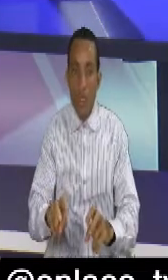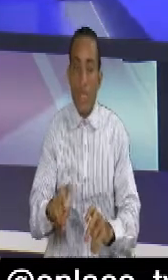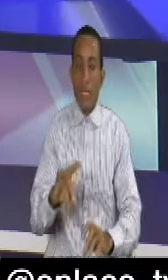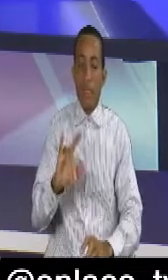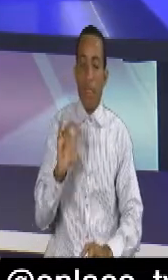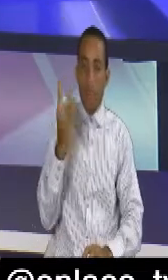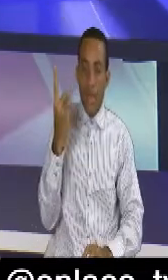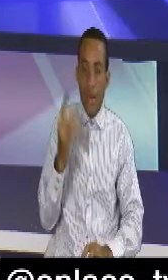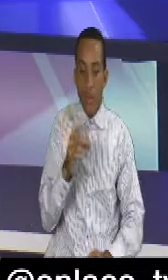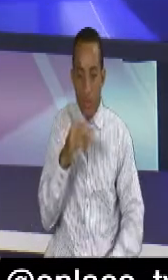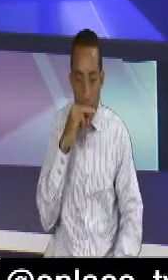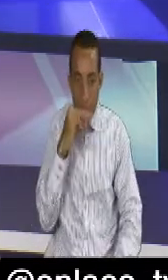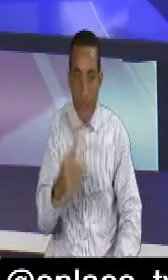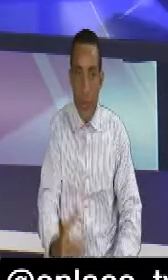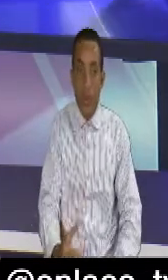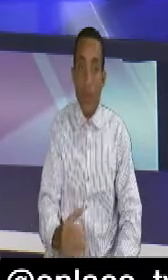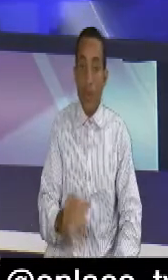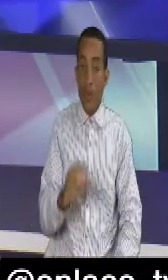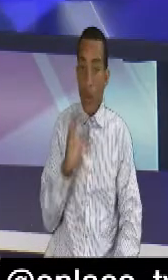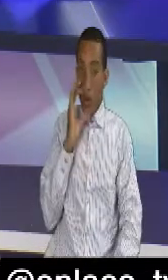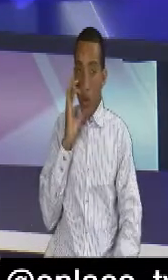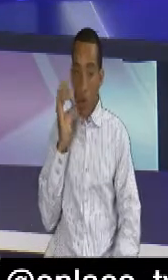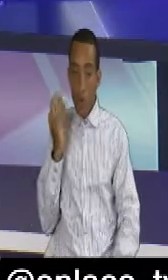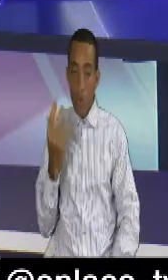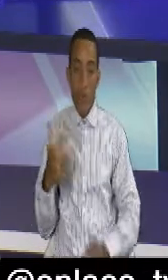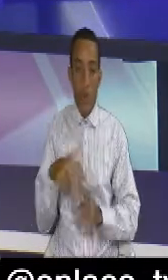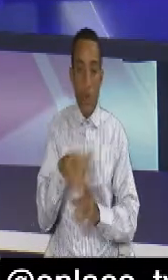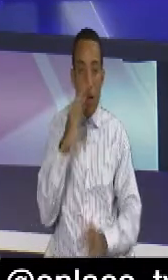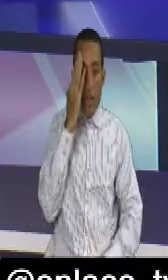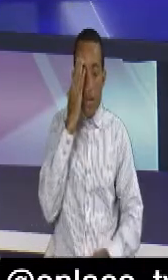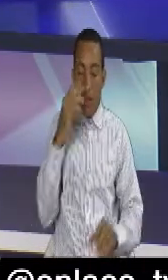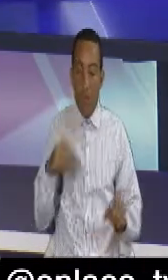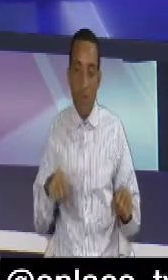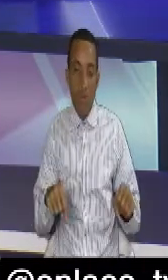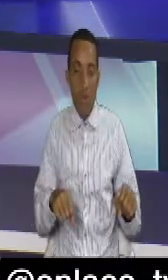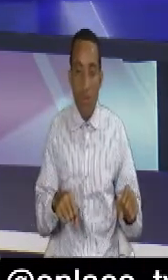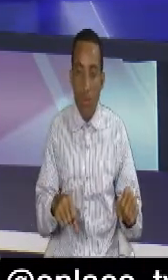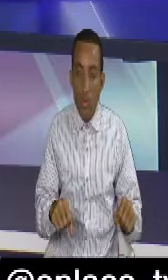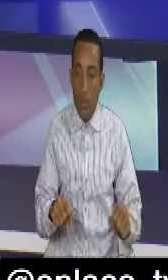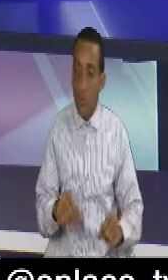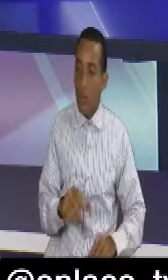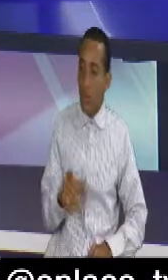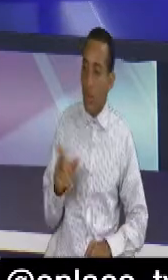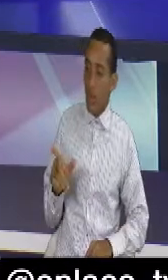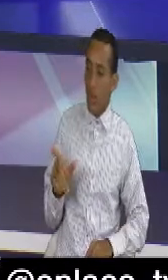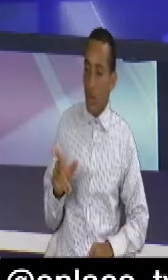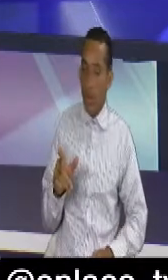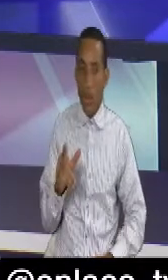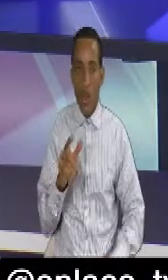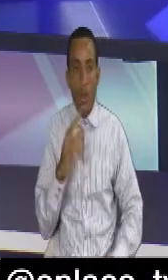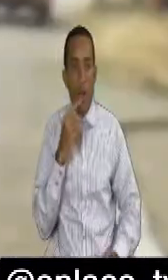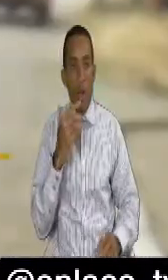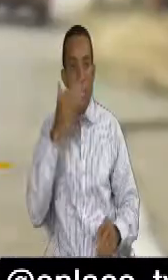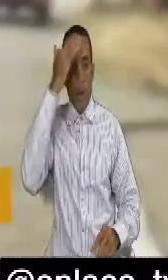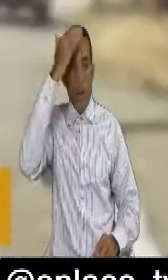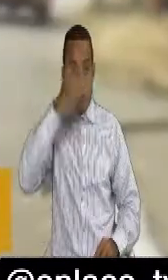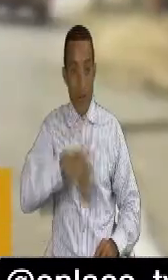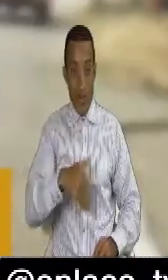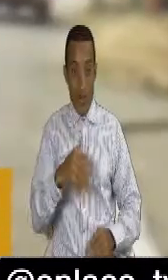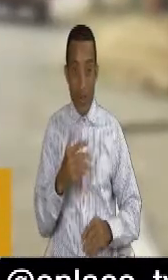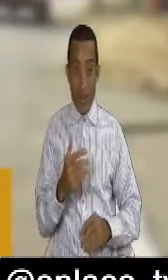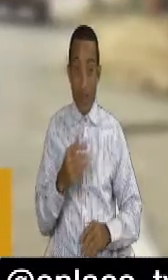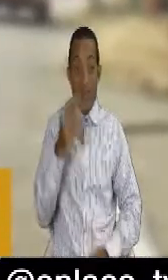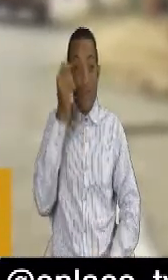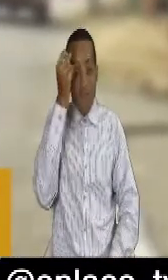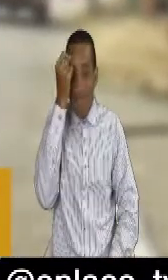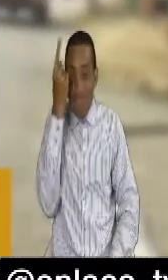ciudad. Un transportador informal habría agredido físicamente a un menor de edad que iba en una buseta. Un caso de intolerancia en el